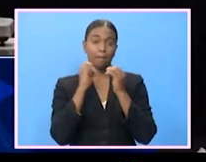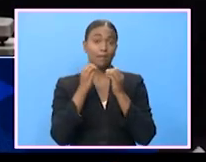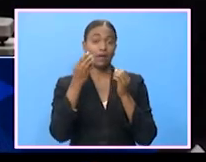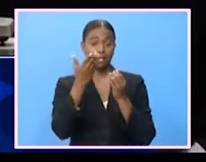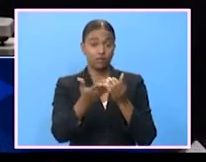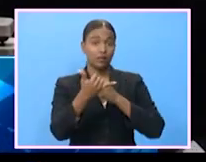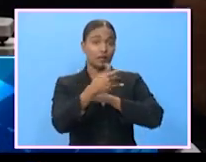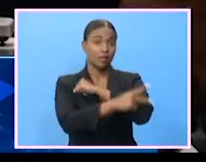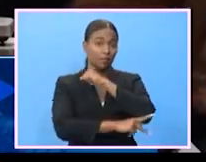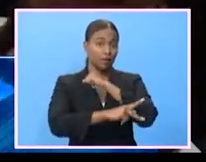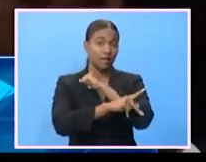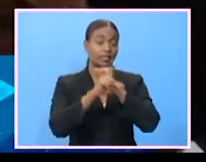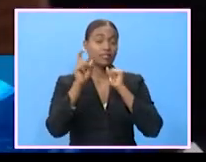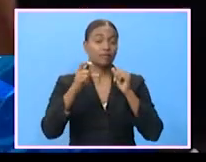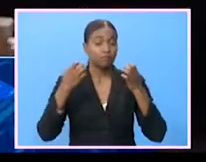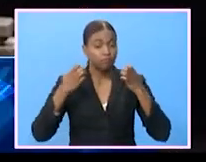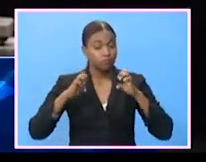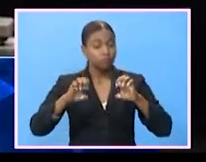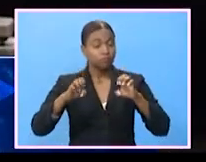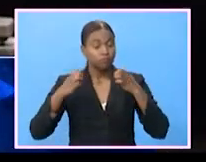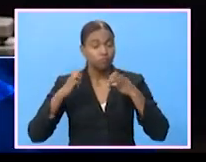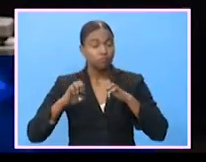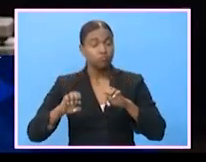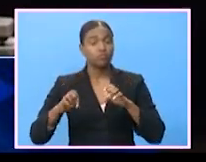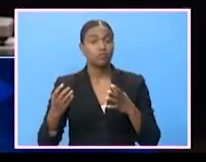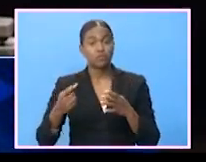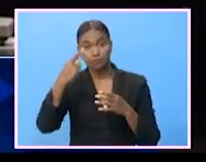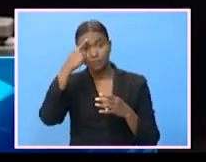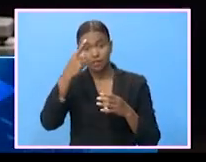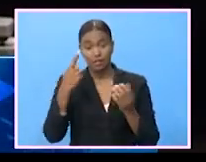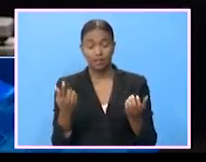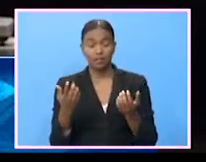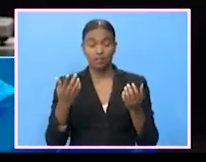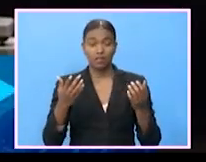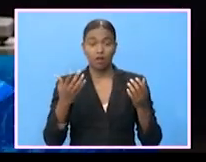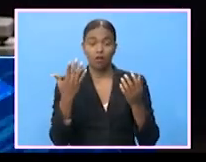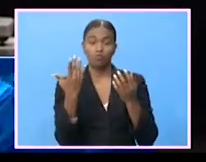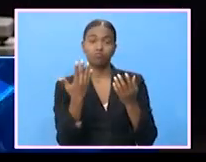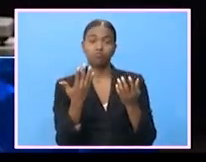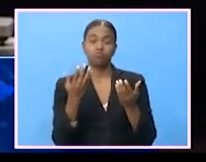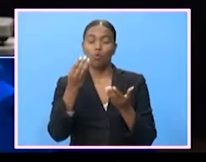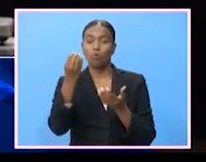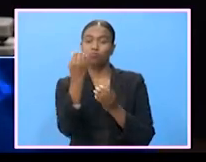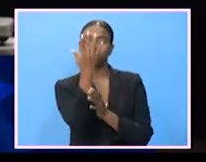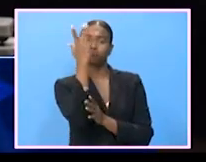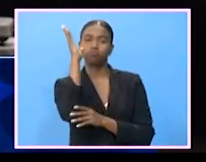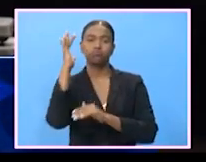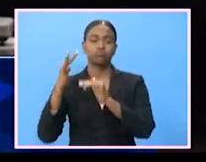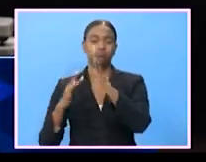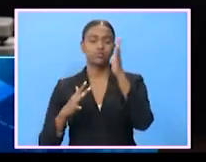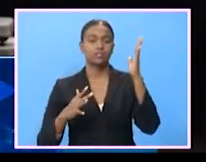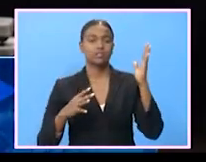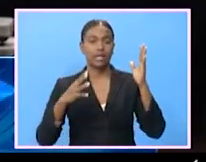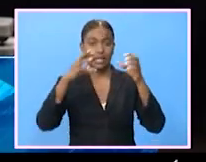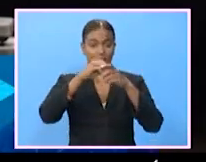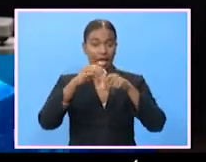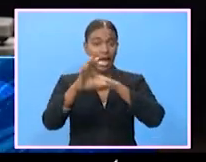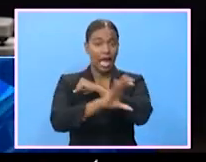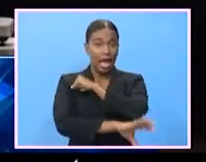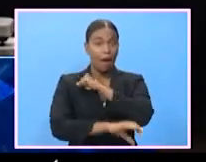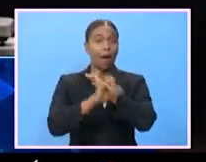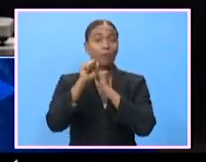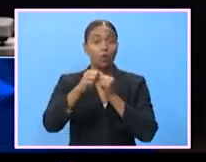país, hay que hacer esfuerzo para que en los jardines, en el campo, que haya siembra